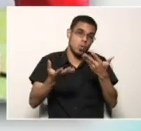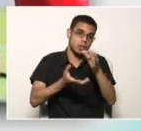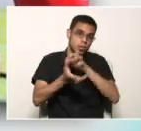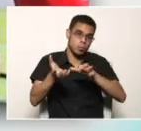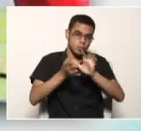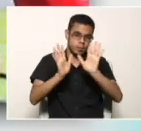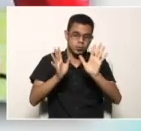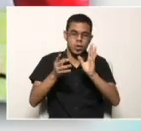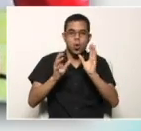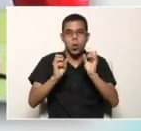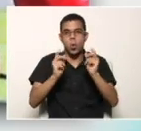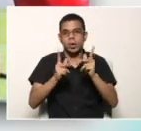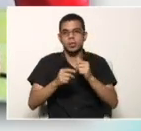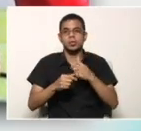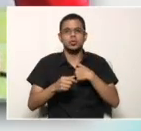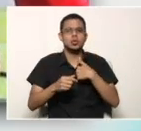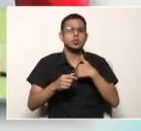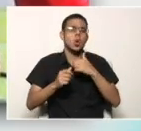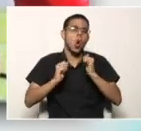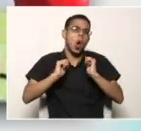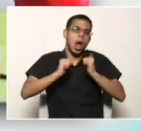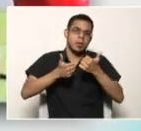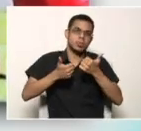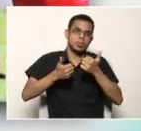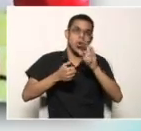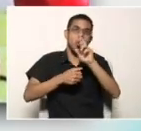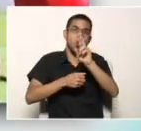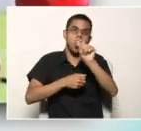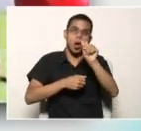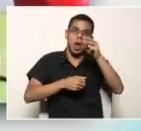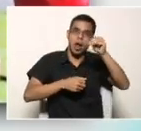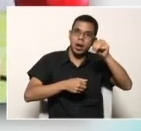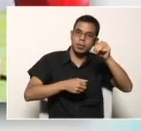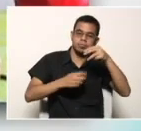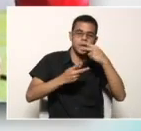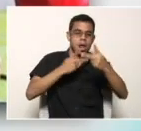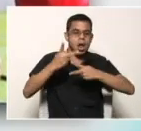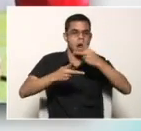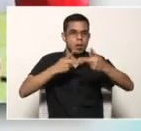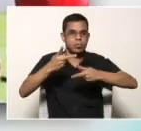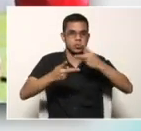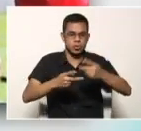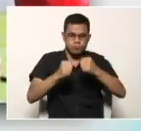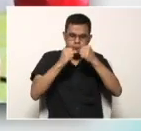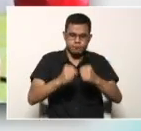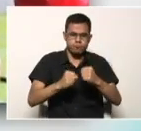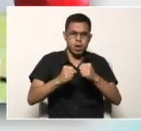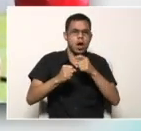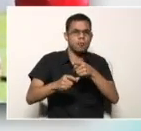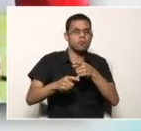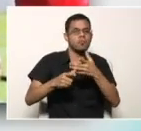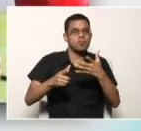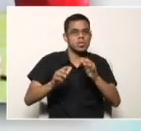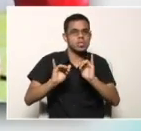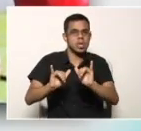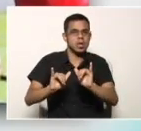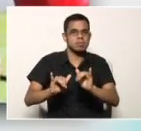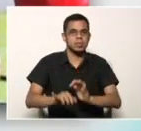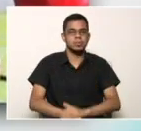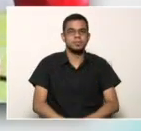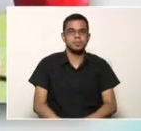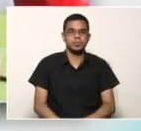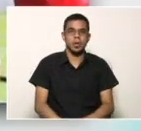mostrar, que lo puedan ver. Lo que voy a hacer aquí, usted lo puede hacer en su computadora. No tengan temor de destapar